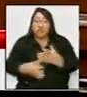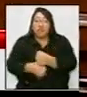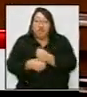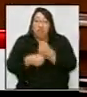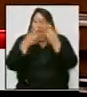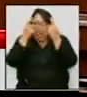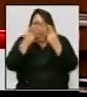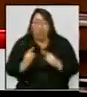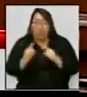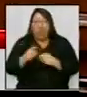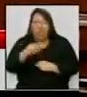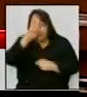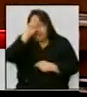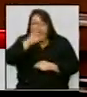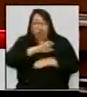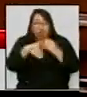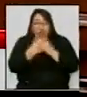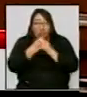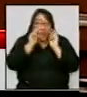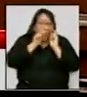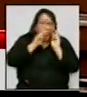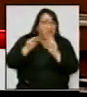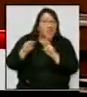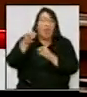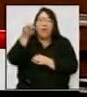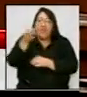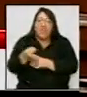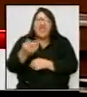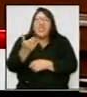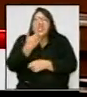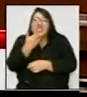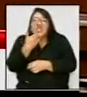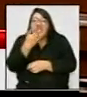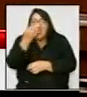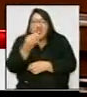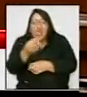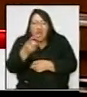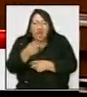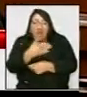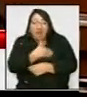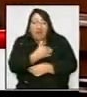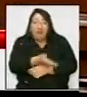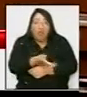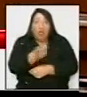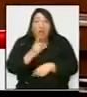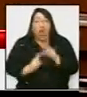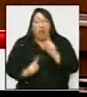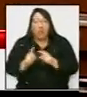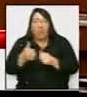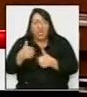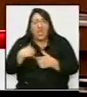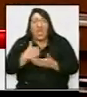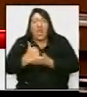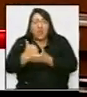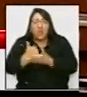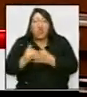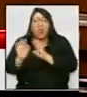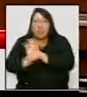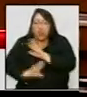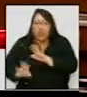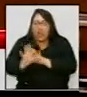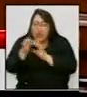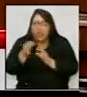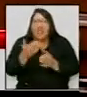decisiones y que el país en su conjunto se dé cuenta quiénes están en la lucha contra la corrupción y quiénes lo avalan, quiénes